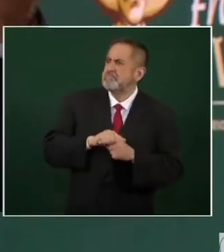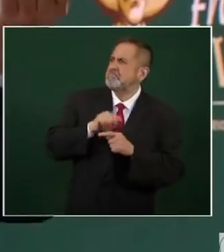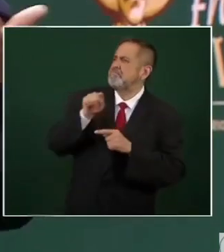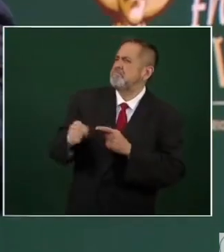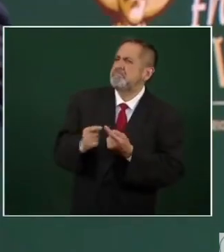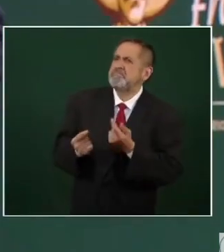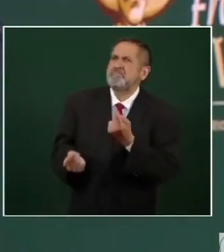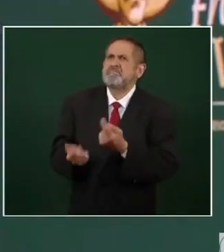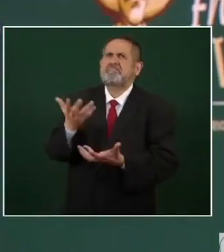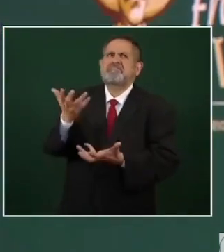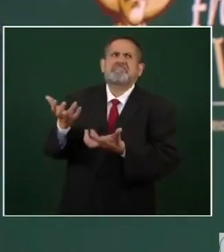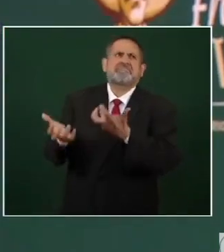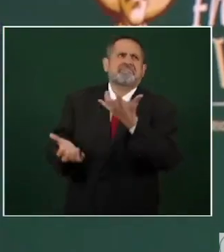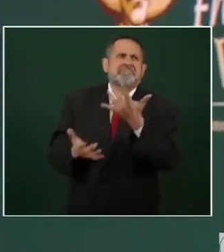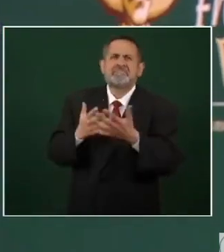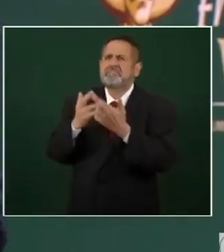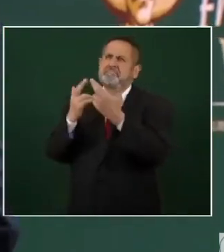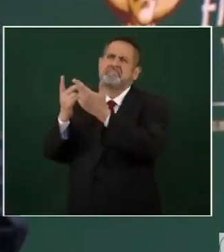y quemar y